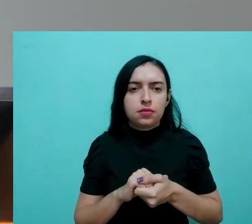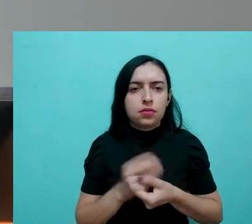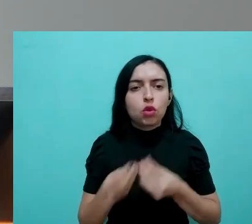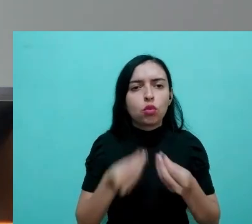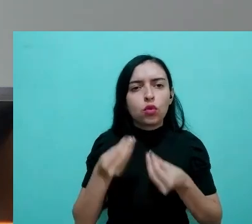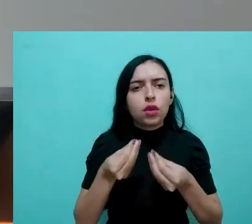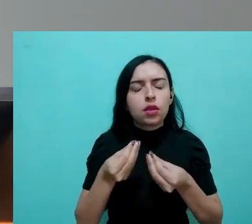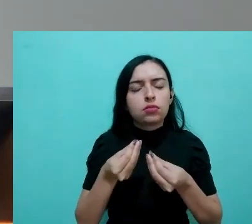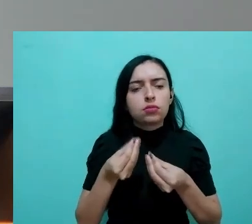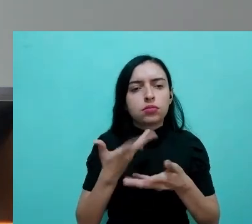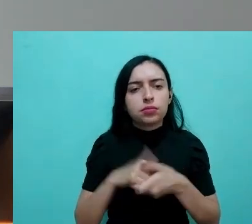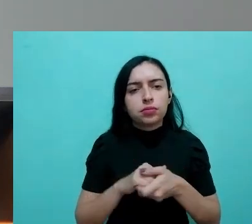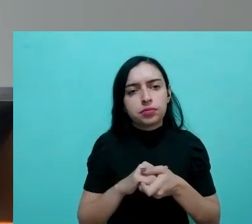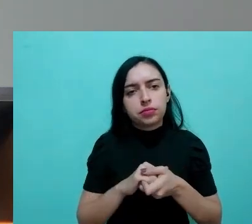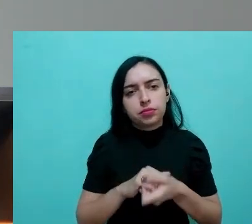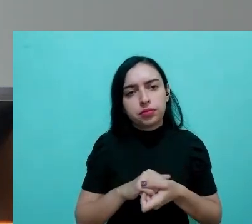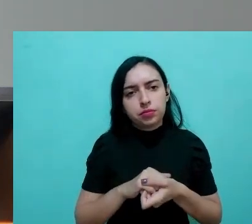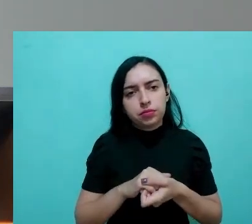en Francia.